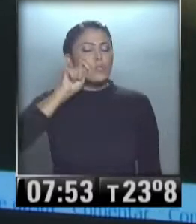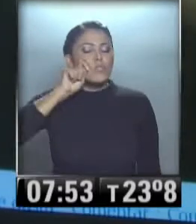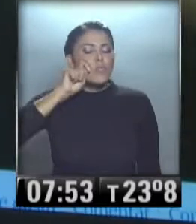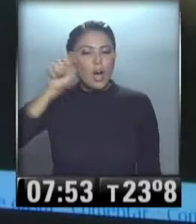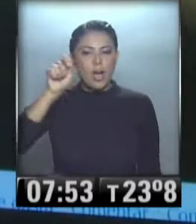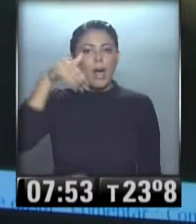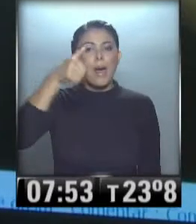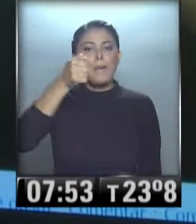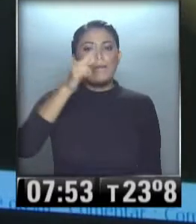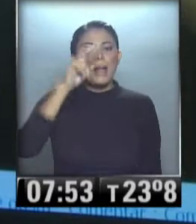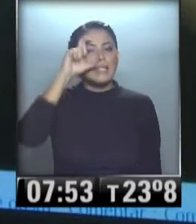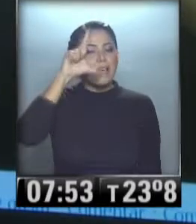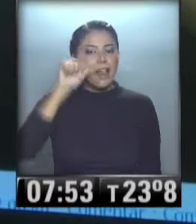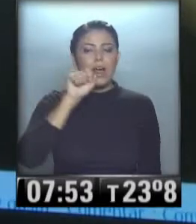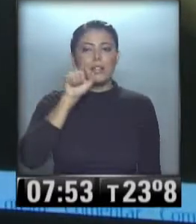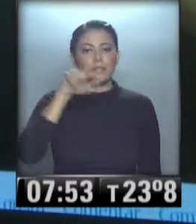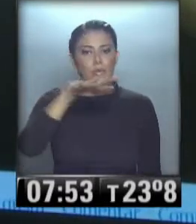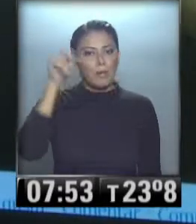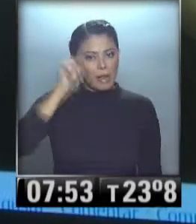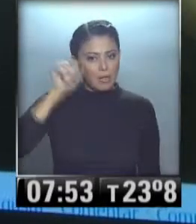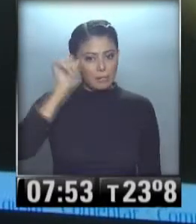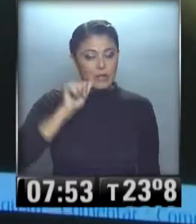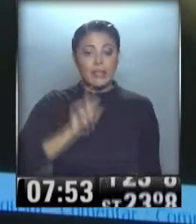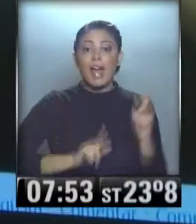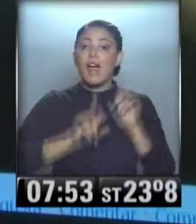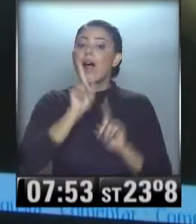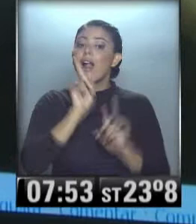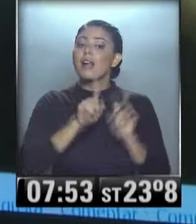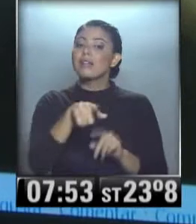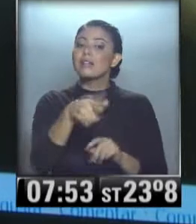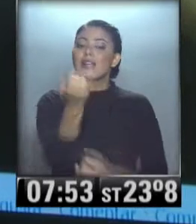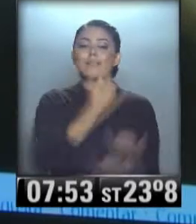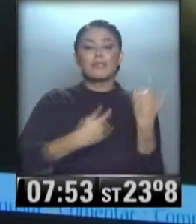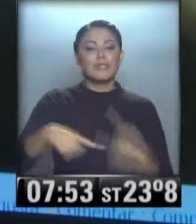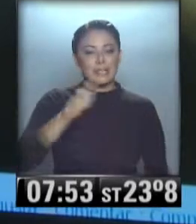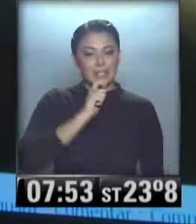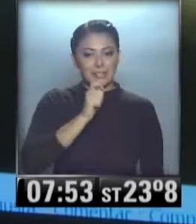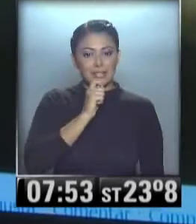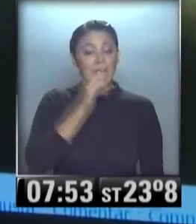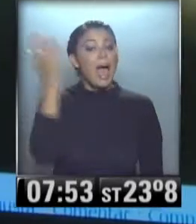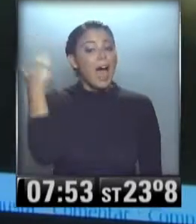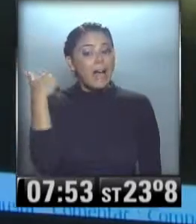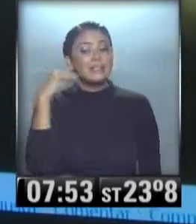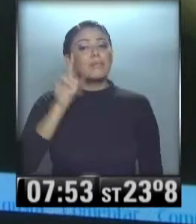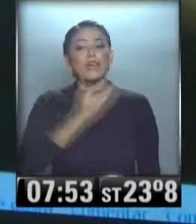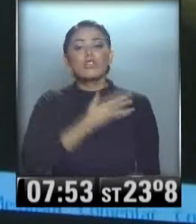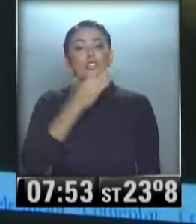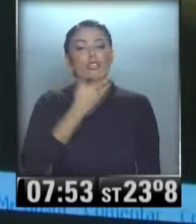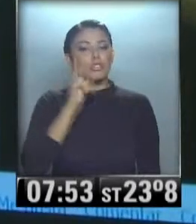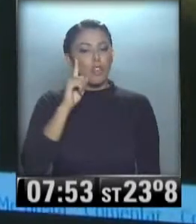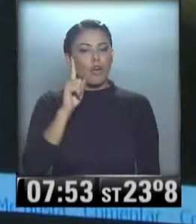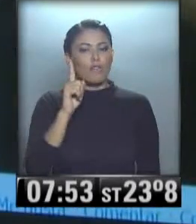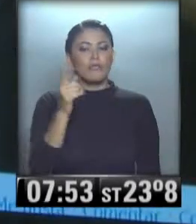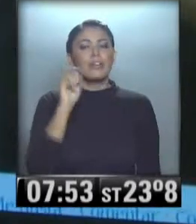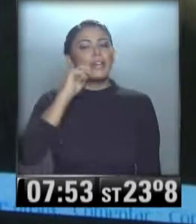a Marcela de Mar del Plata, ¿eh? Y a alguien que nos cuenta cuentos divertidos ayer. ¿Vos sí? ¿Sabés? ¡Sofi! Besazos, a